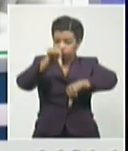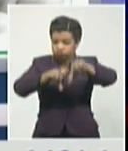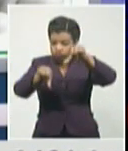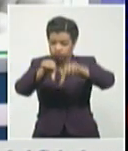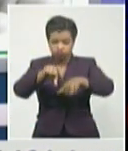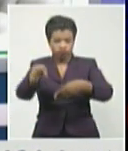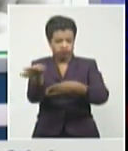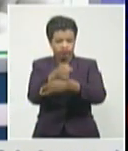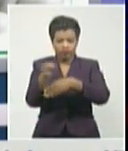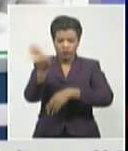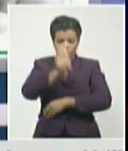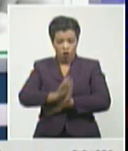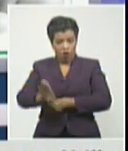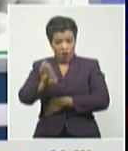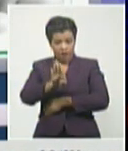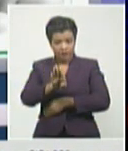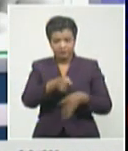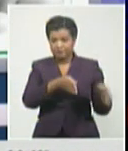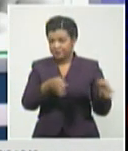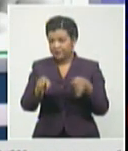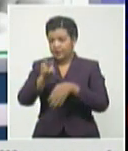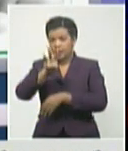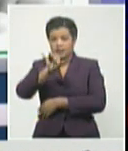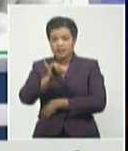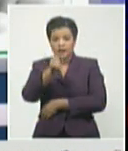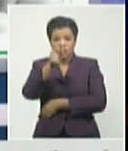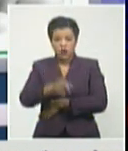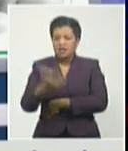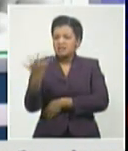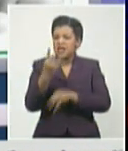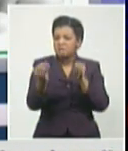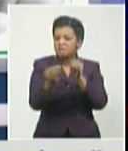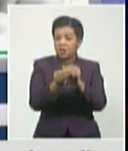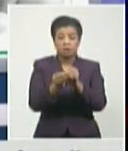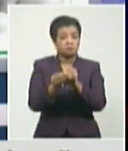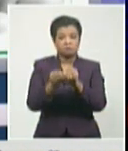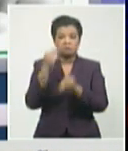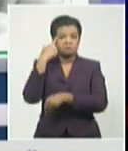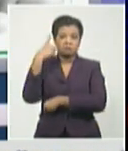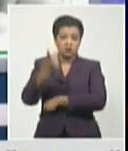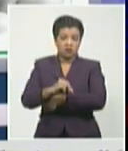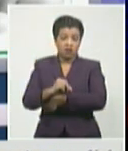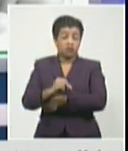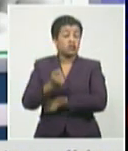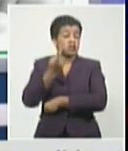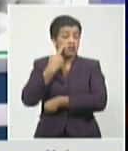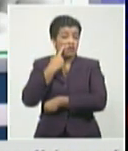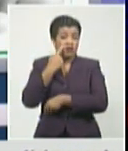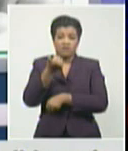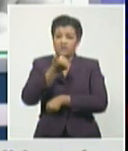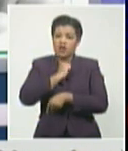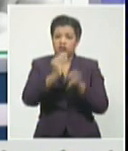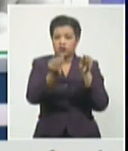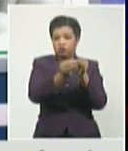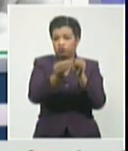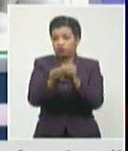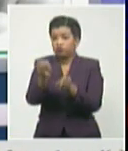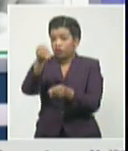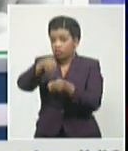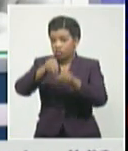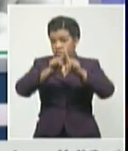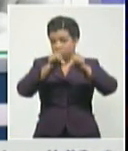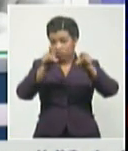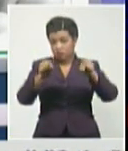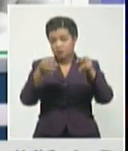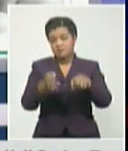molecular 37 sin fuente de infección precisada lo que habla de la transmisión autóctona del virus sars